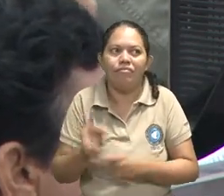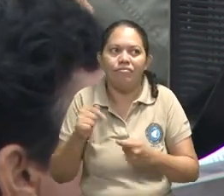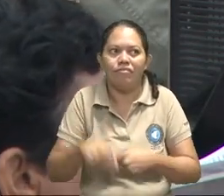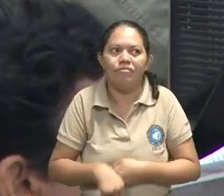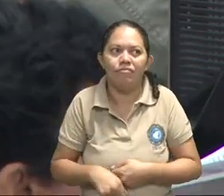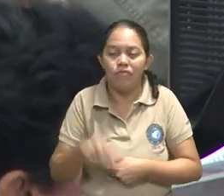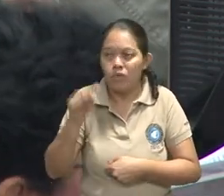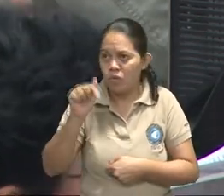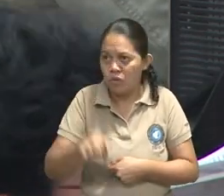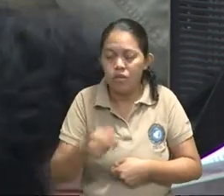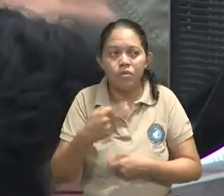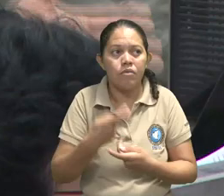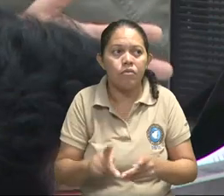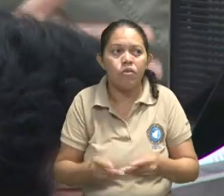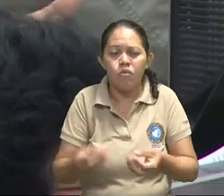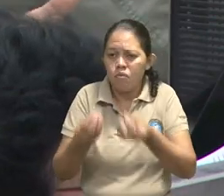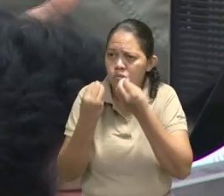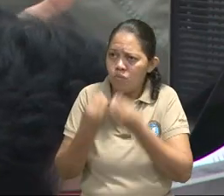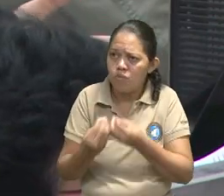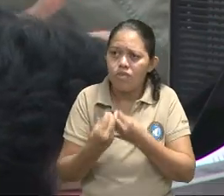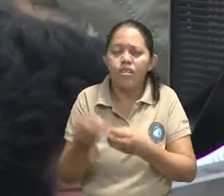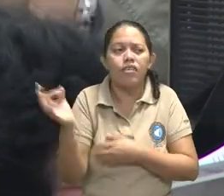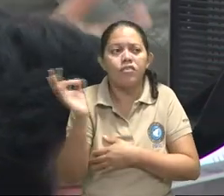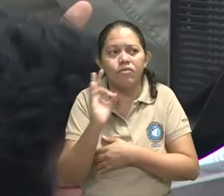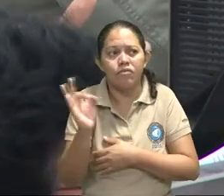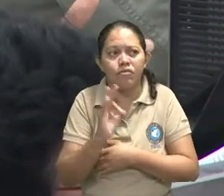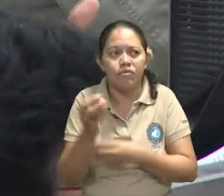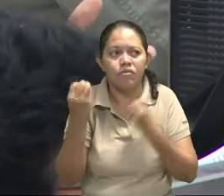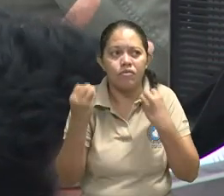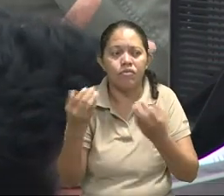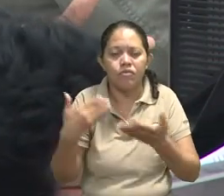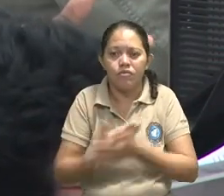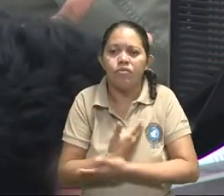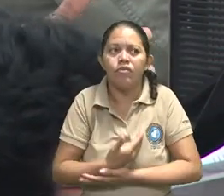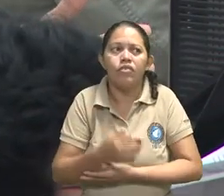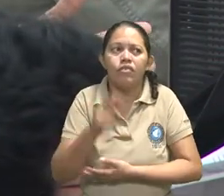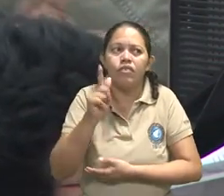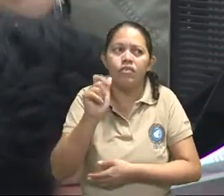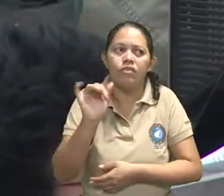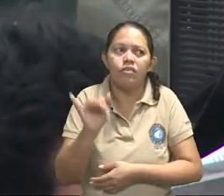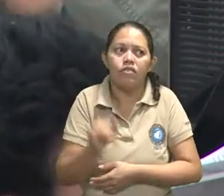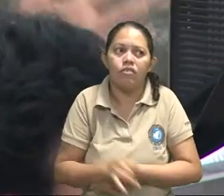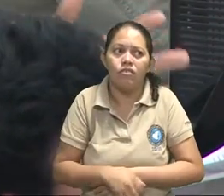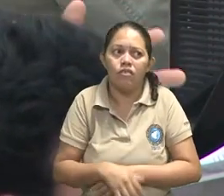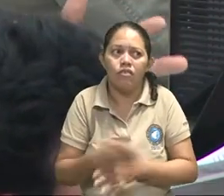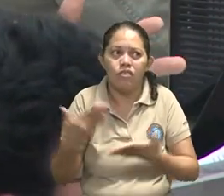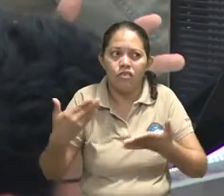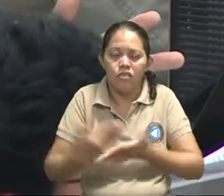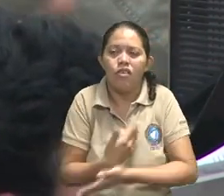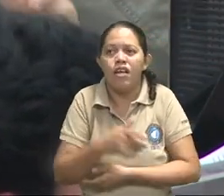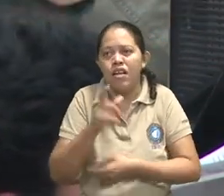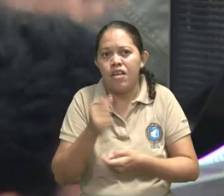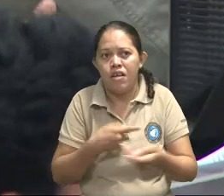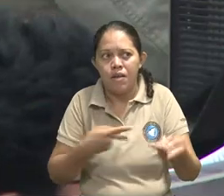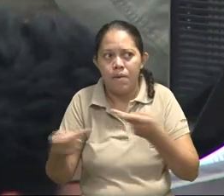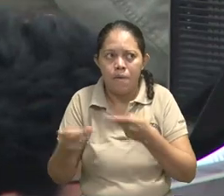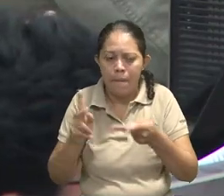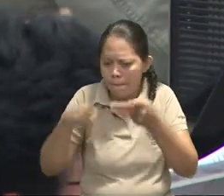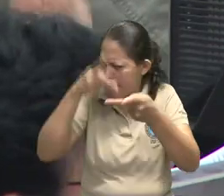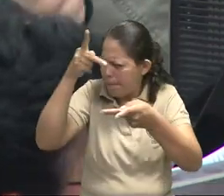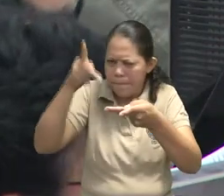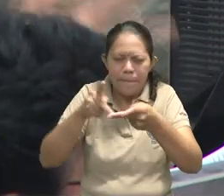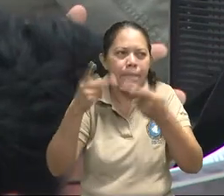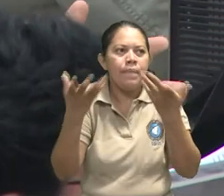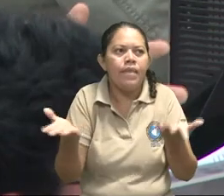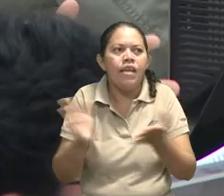pueden estar pasando que hay muchas soluciones, hay muchos modelos de negocio que son una novedad, que son excelentes,